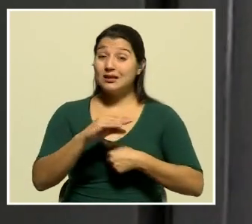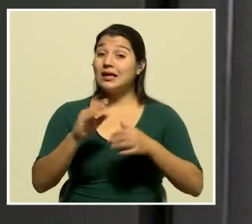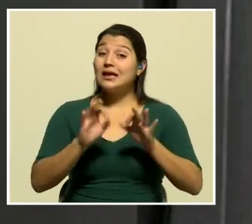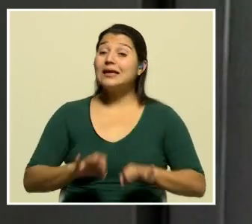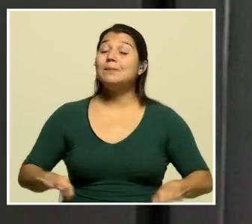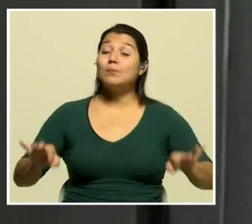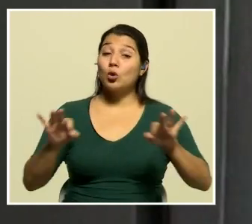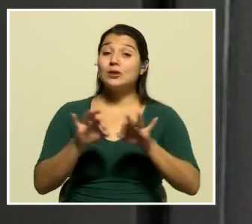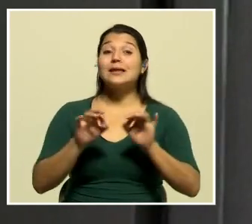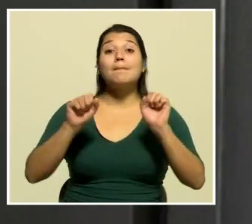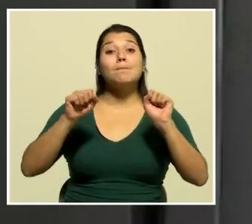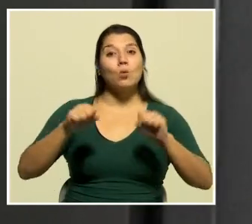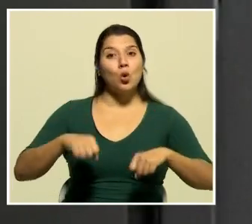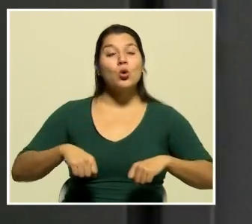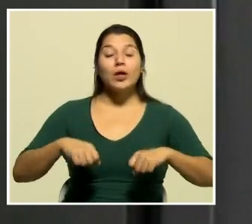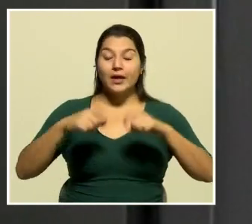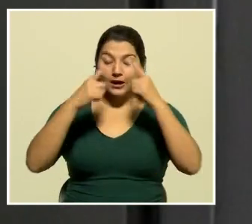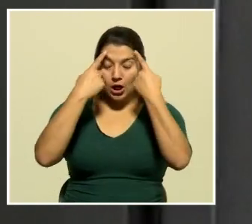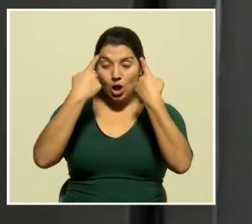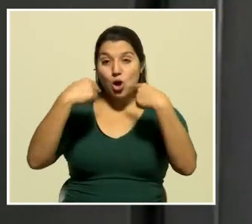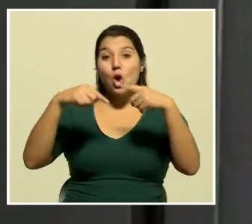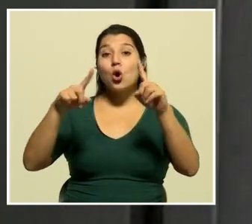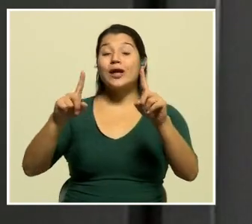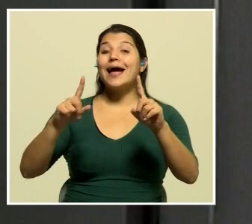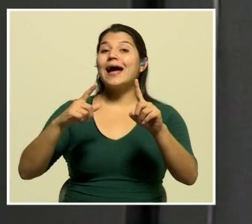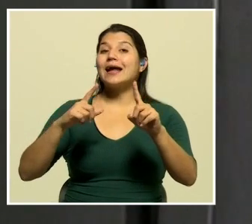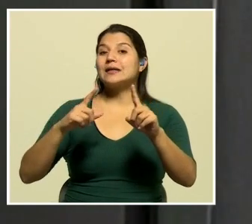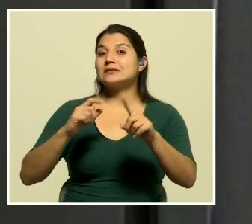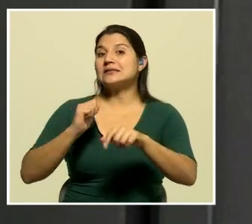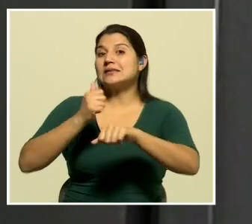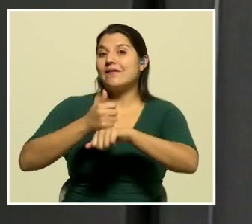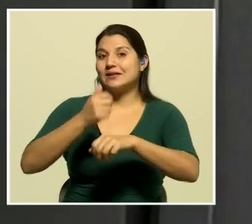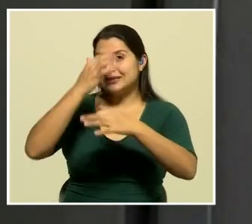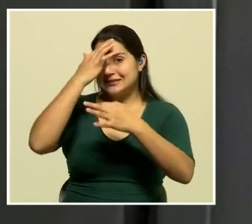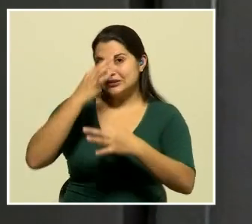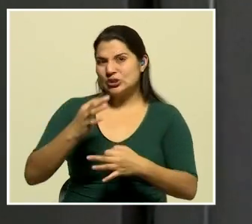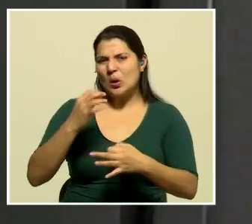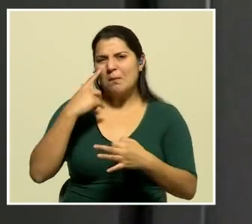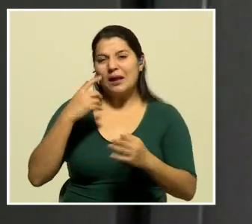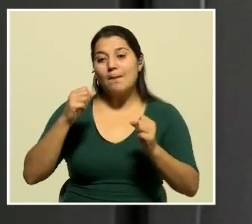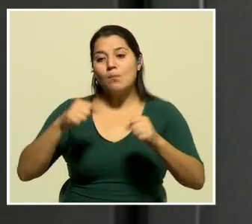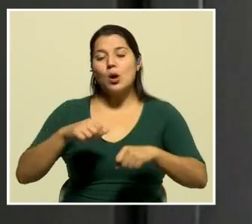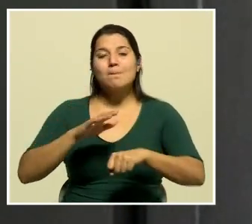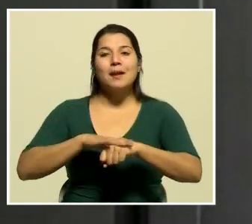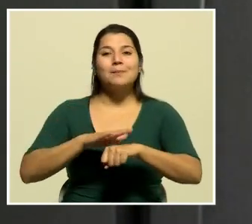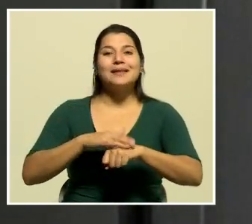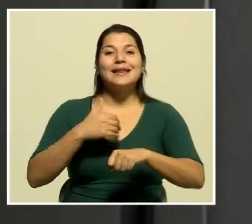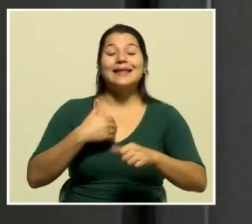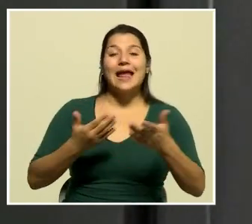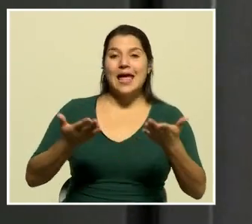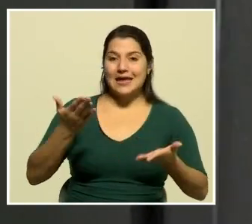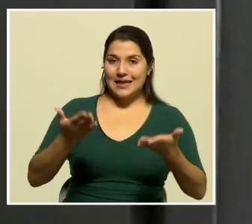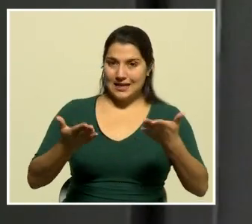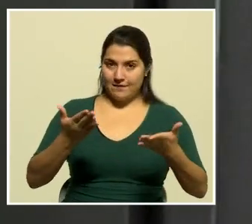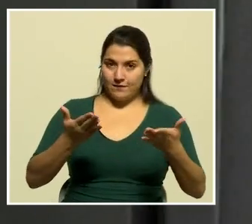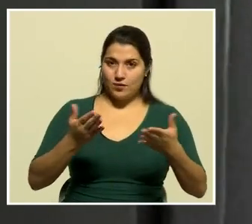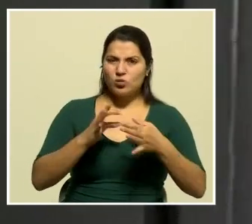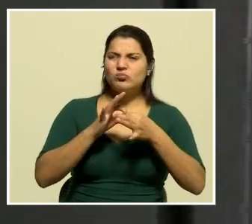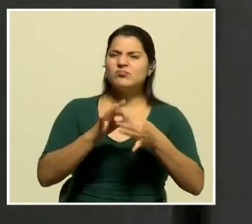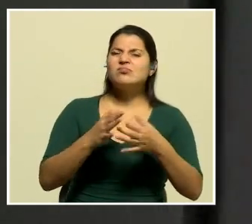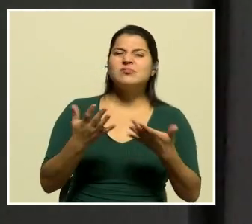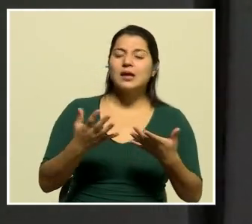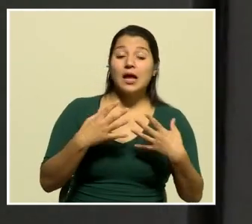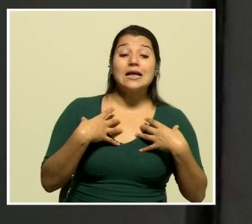que se llegue, como así lo esperamos, a una decisión que permita tener un equilibrio adecuado entre la salud de las